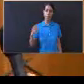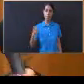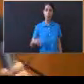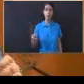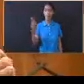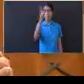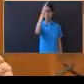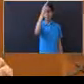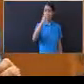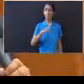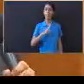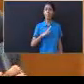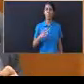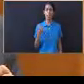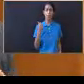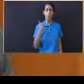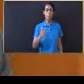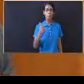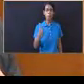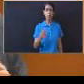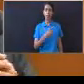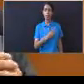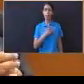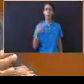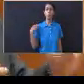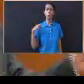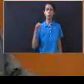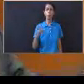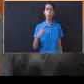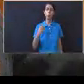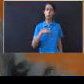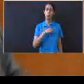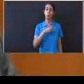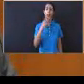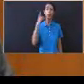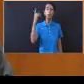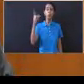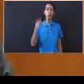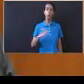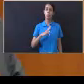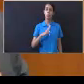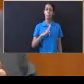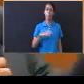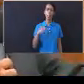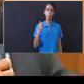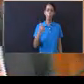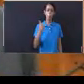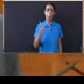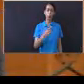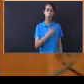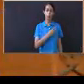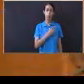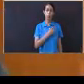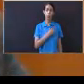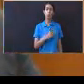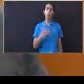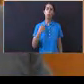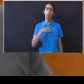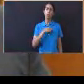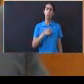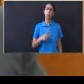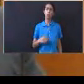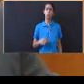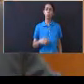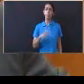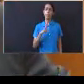deseos para nosotros. Bueno, el Rey tiene muchos deseos. Y nosotros tenemos que interpretar los deseos. ¿Usted sabe lo que es interpretar un deseo?